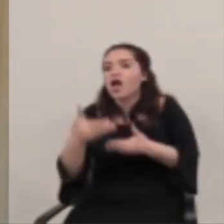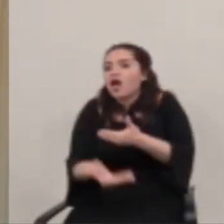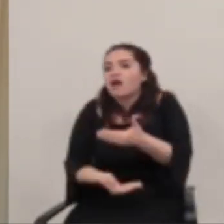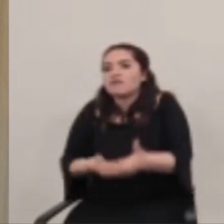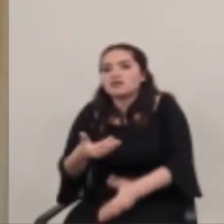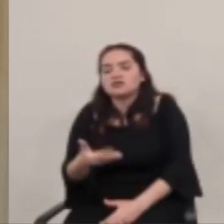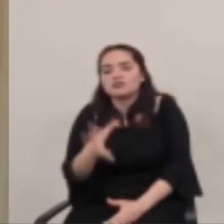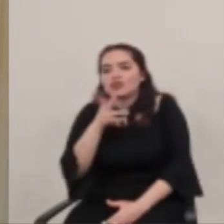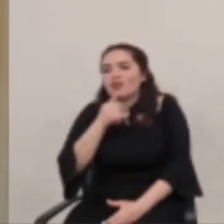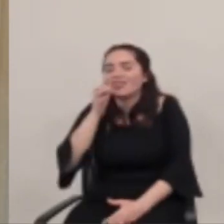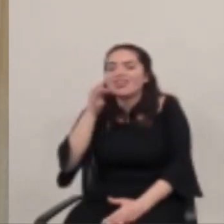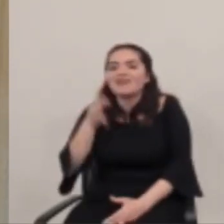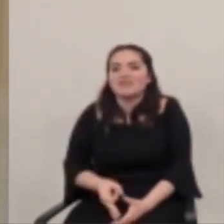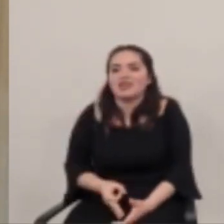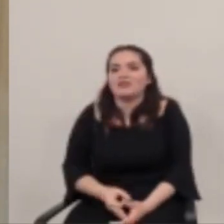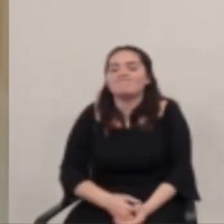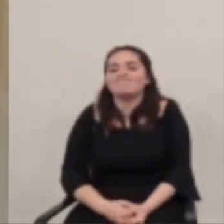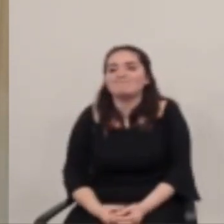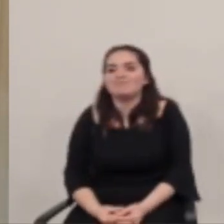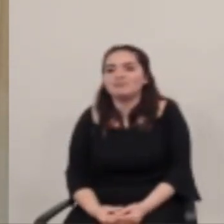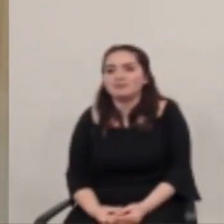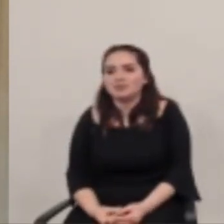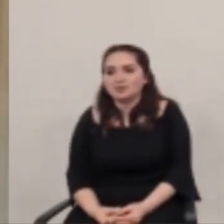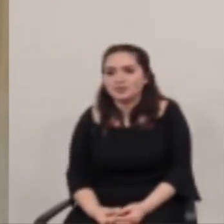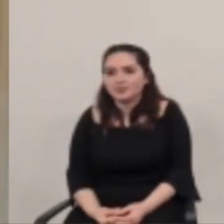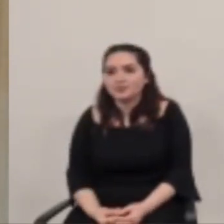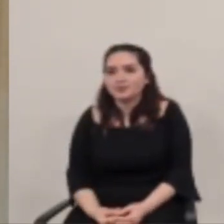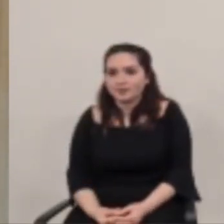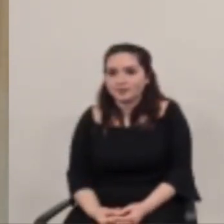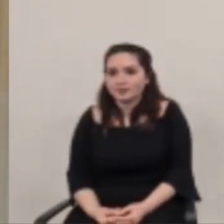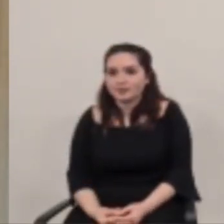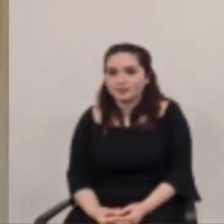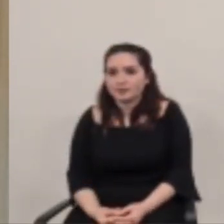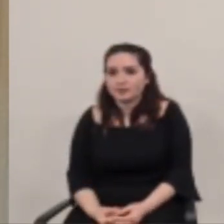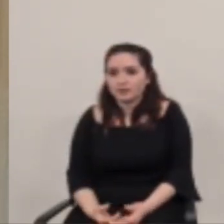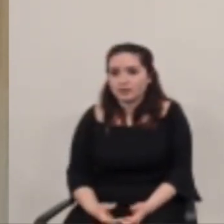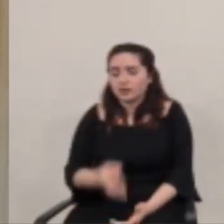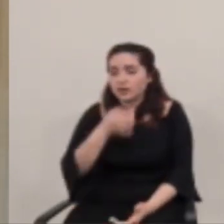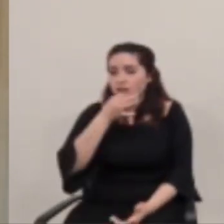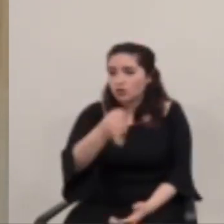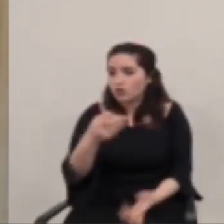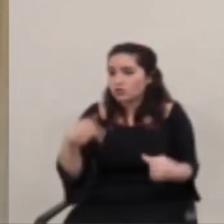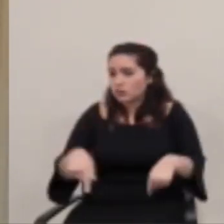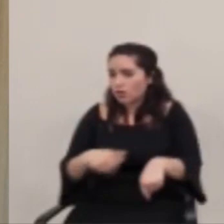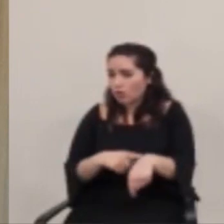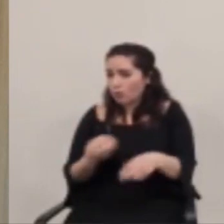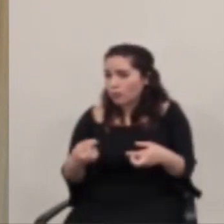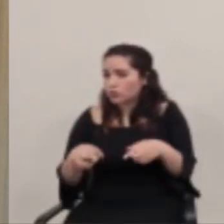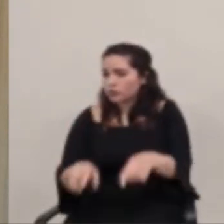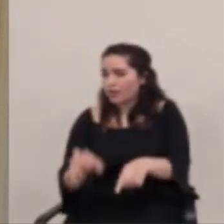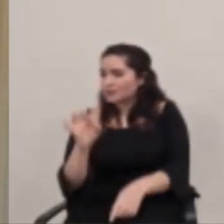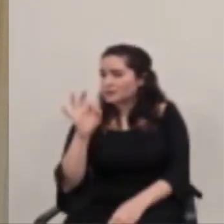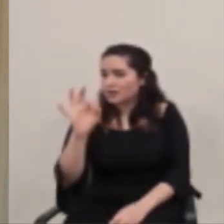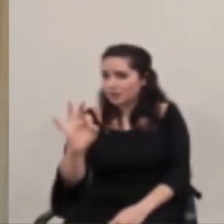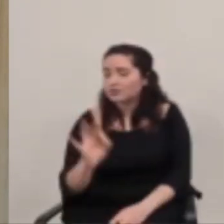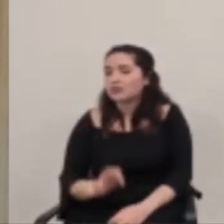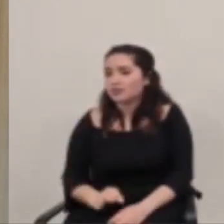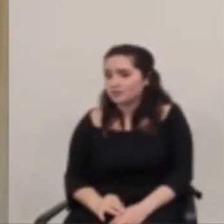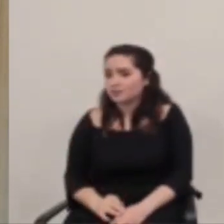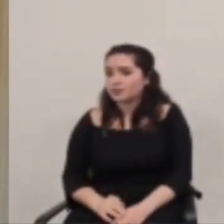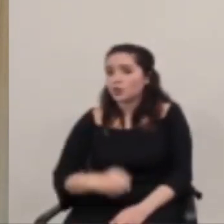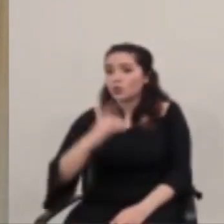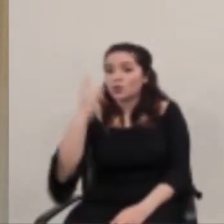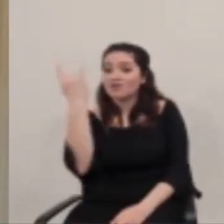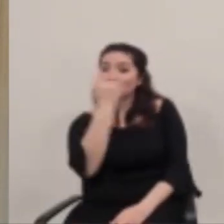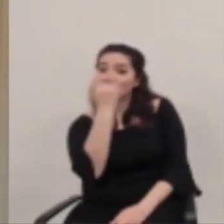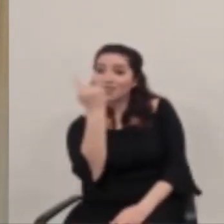definidos que estén, no se concretan. Y digo que es una oportunidad excelente el ver que si la universidad,